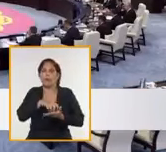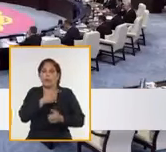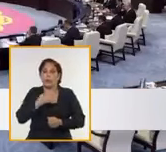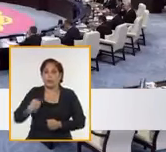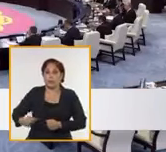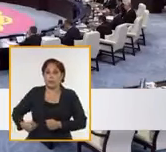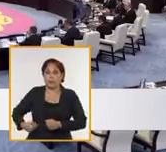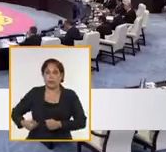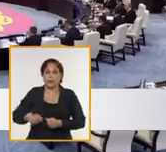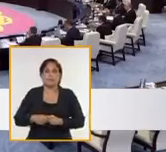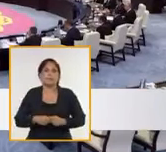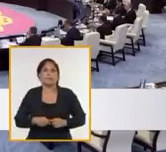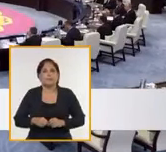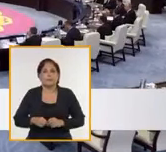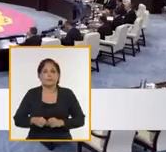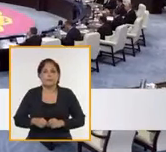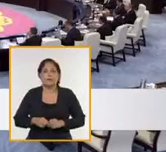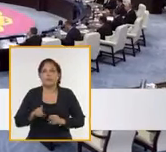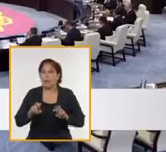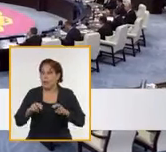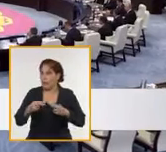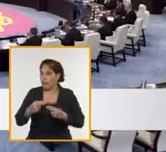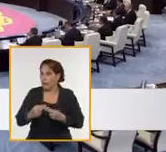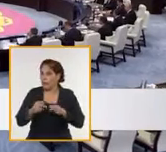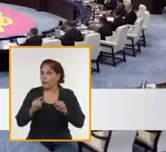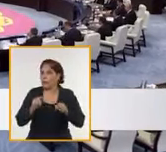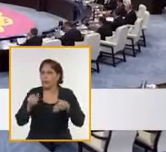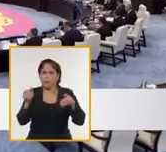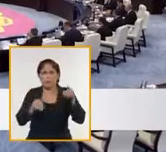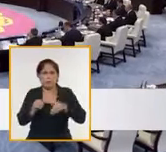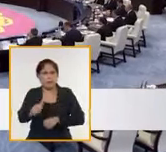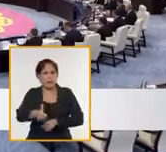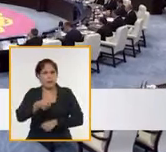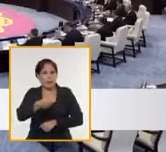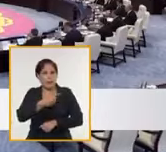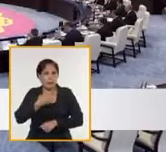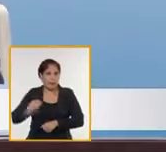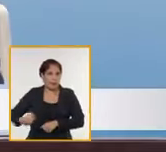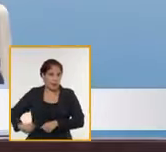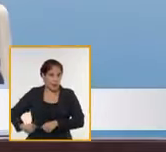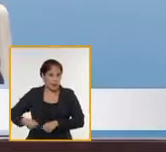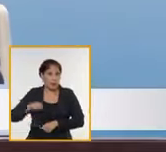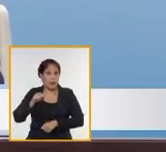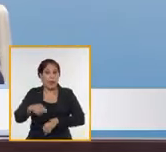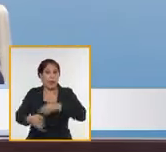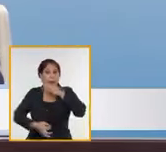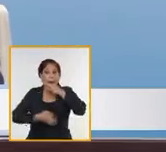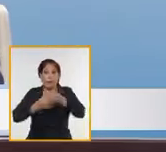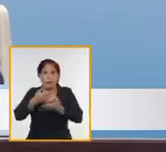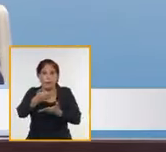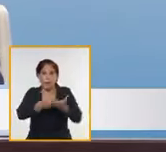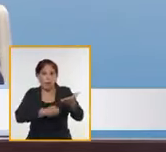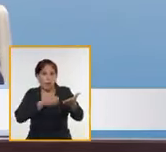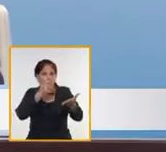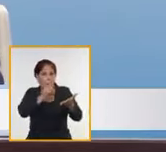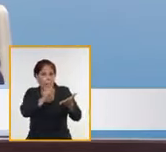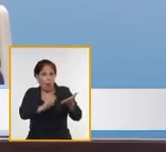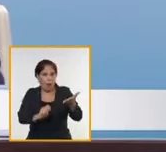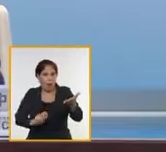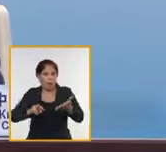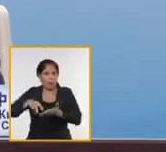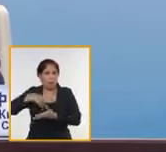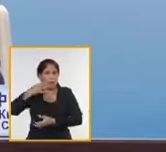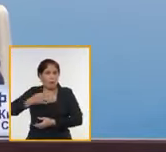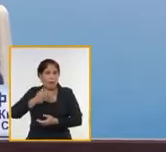en el norte de China. El evento fue presidido por el presidente chino Xi Jinping, quien pronunció un importante discurso. Entre